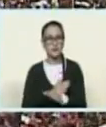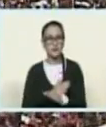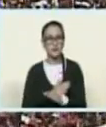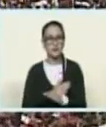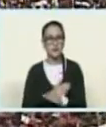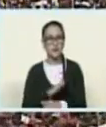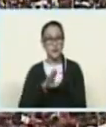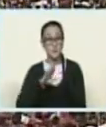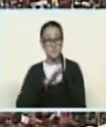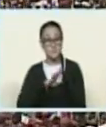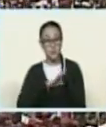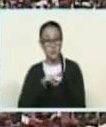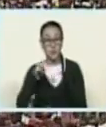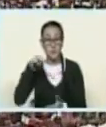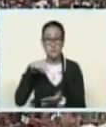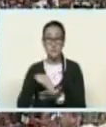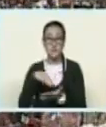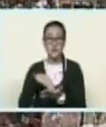para el Estado Miranda,